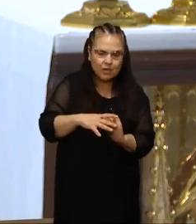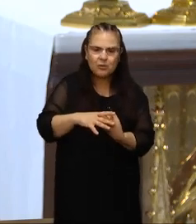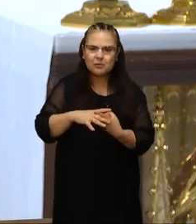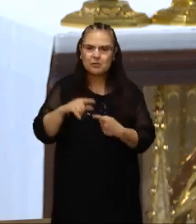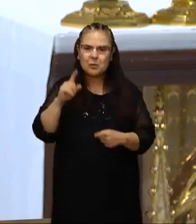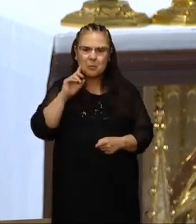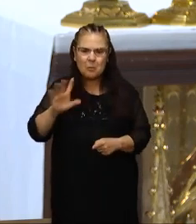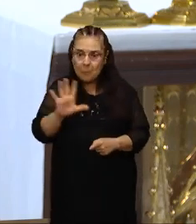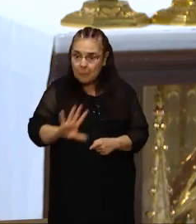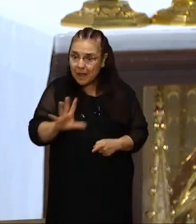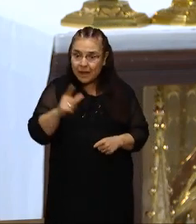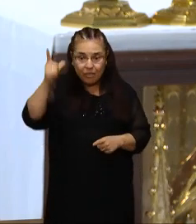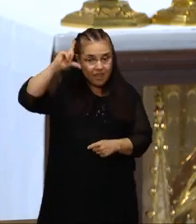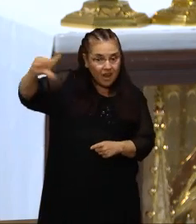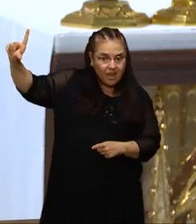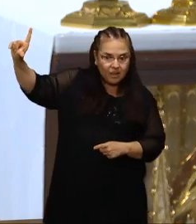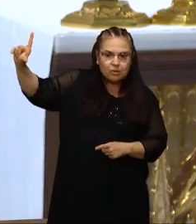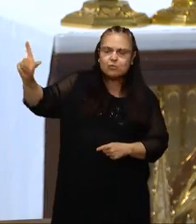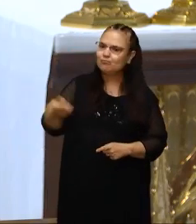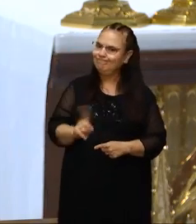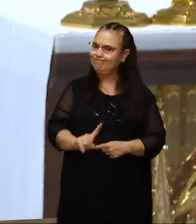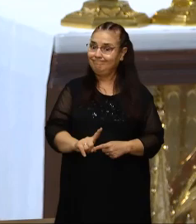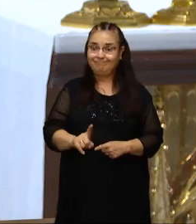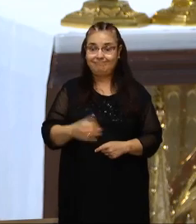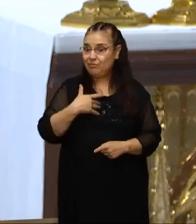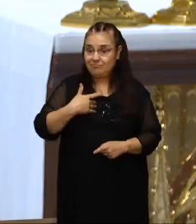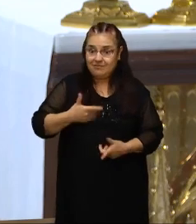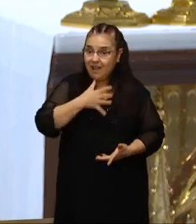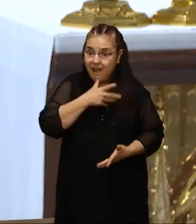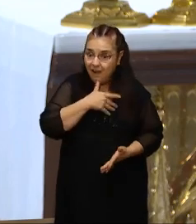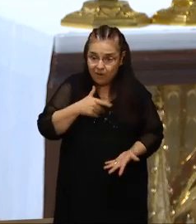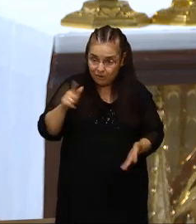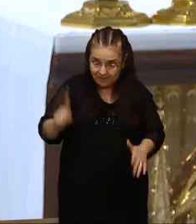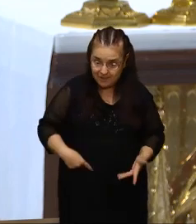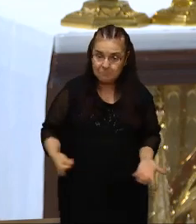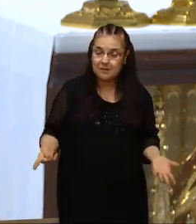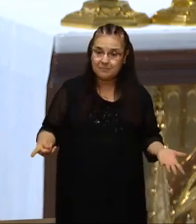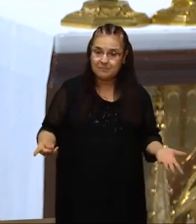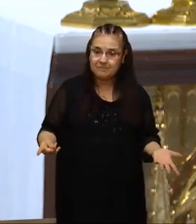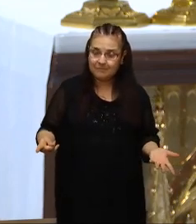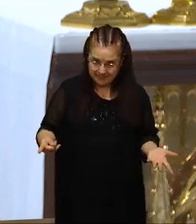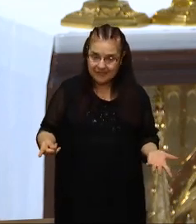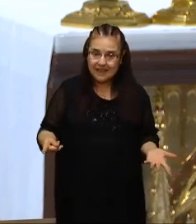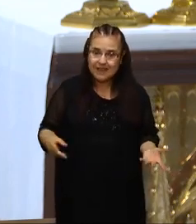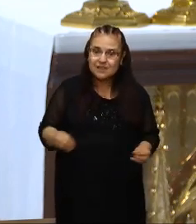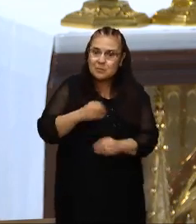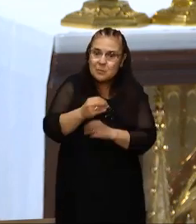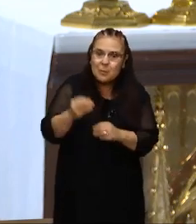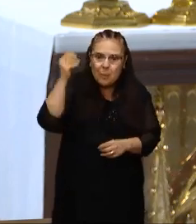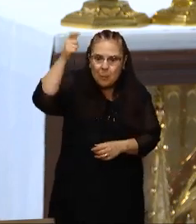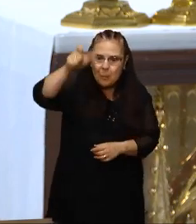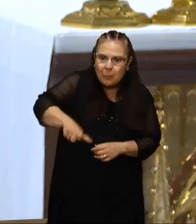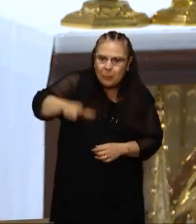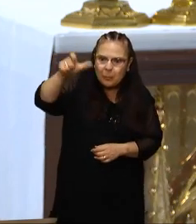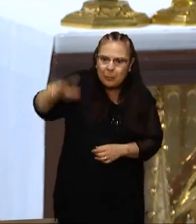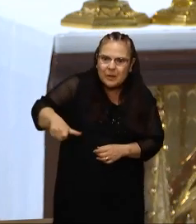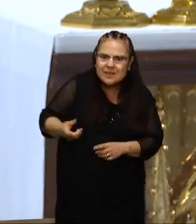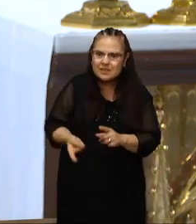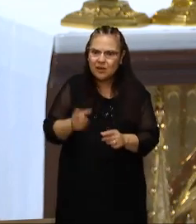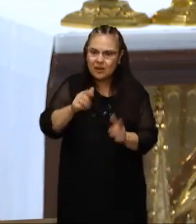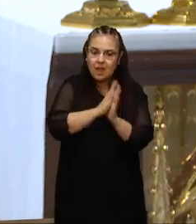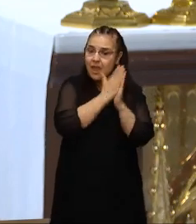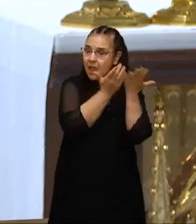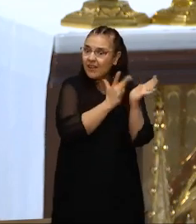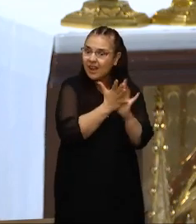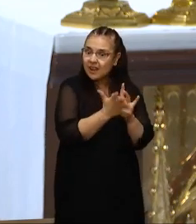sonar lejana, también puede ser actual y lejana. Es de aquellos que tergiversan el Evangelio o cambian el Evangelio.